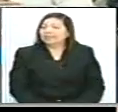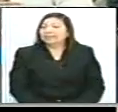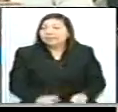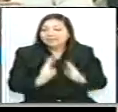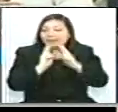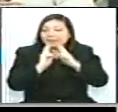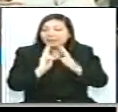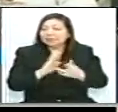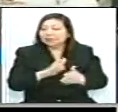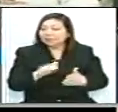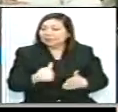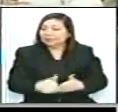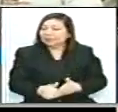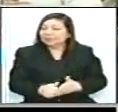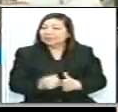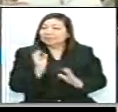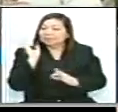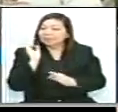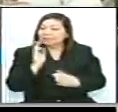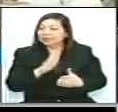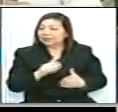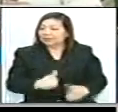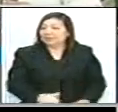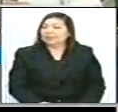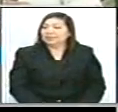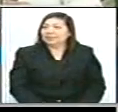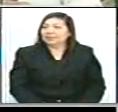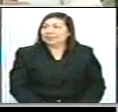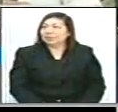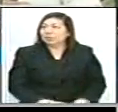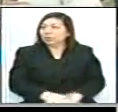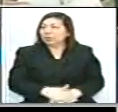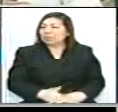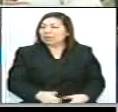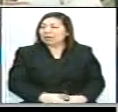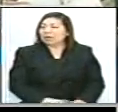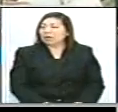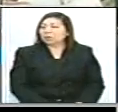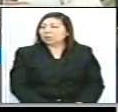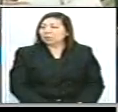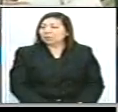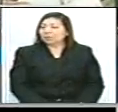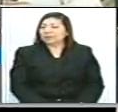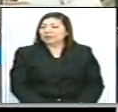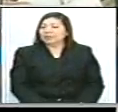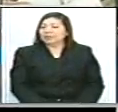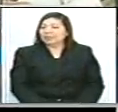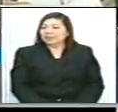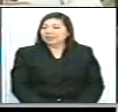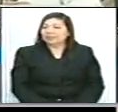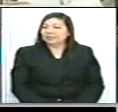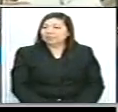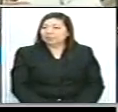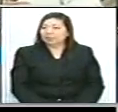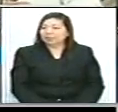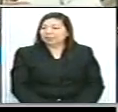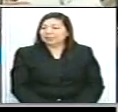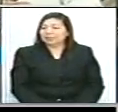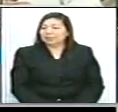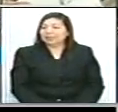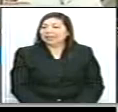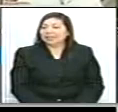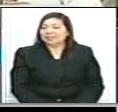República, exponer nuestras necesidades, nuestra mirada de un presupuesto